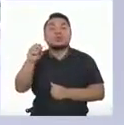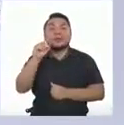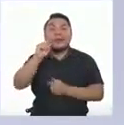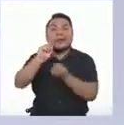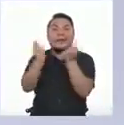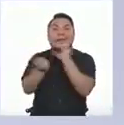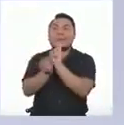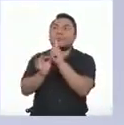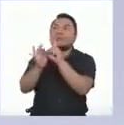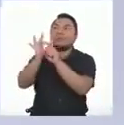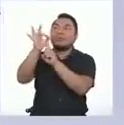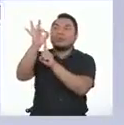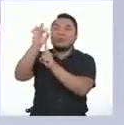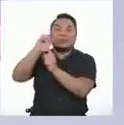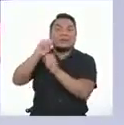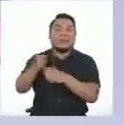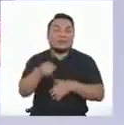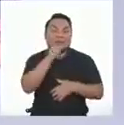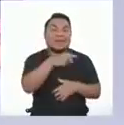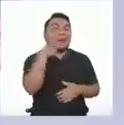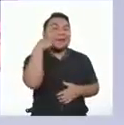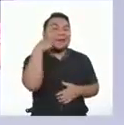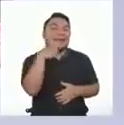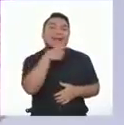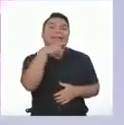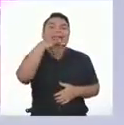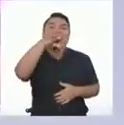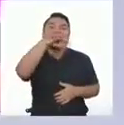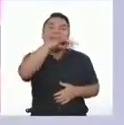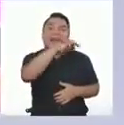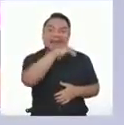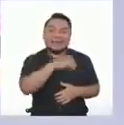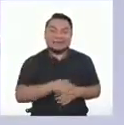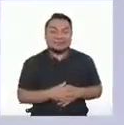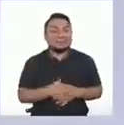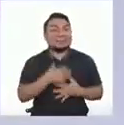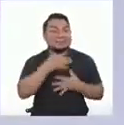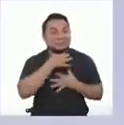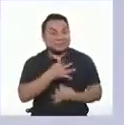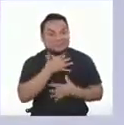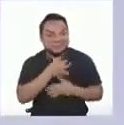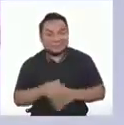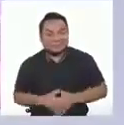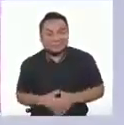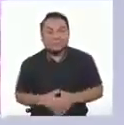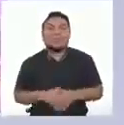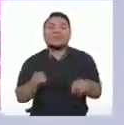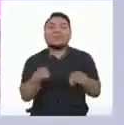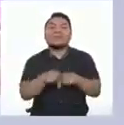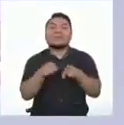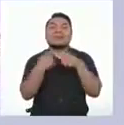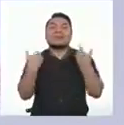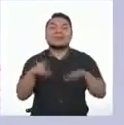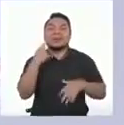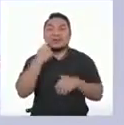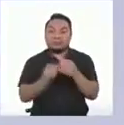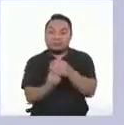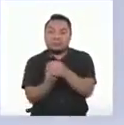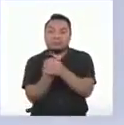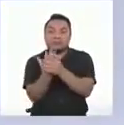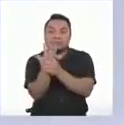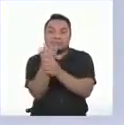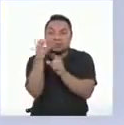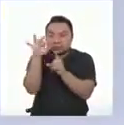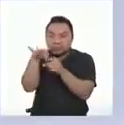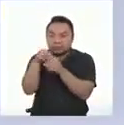de temperatura y para elaborar el charqui se usaba la sal. Súper interesante, ¿verdad? También hemos hecho crecer nuestros